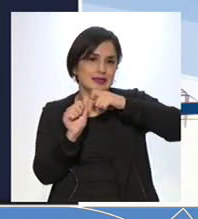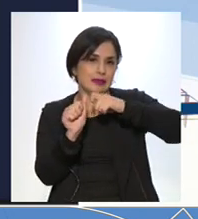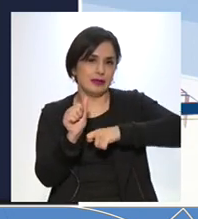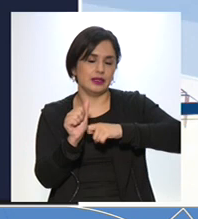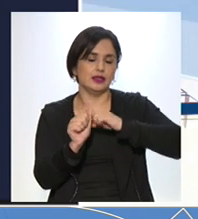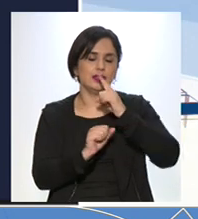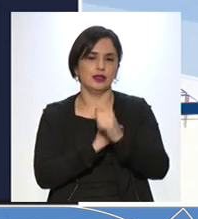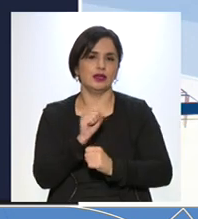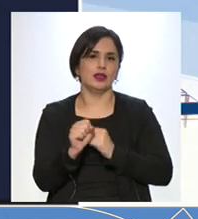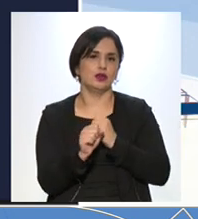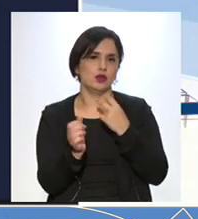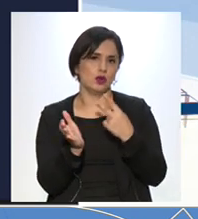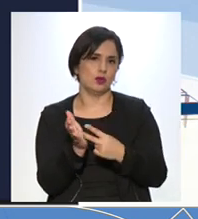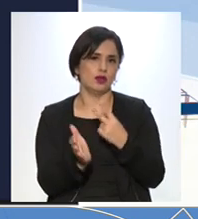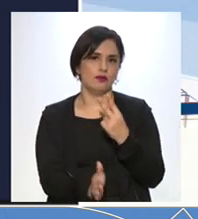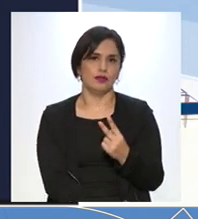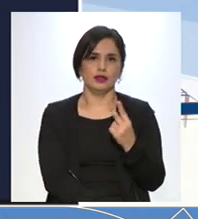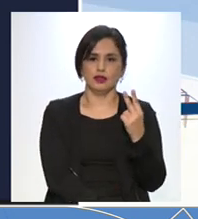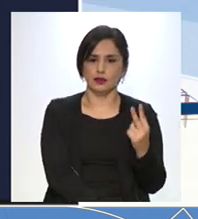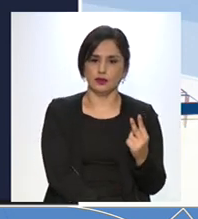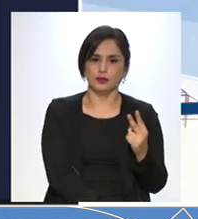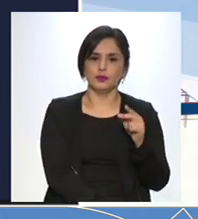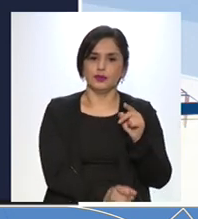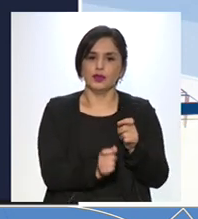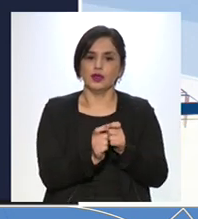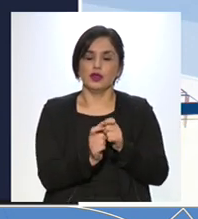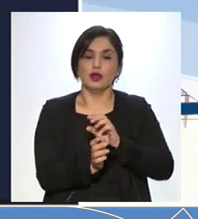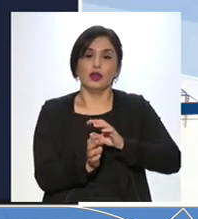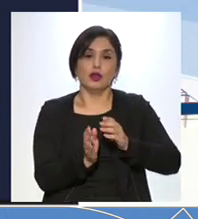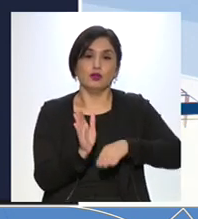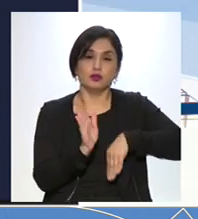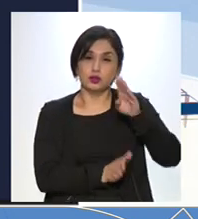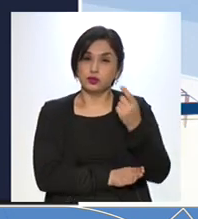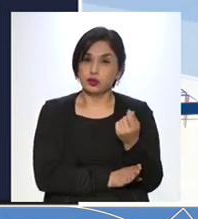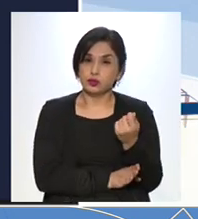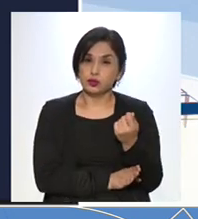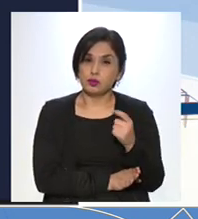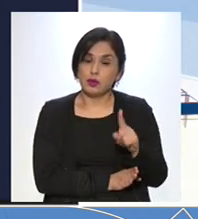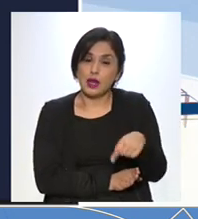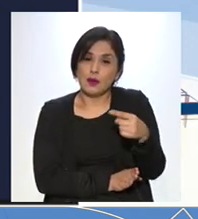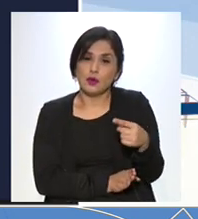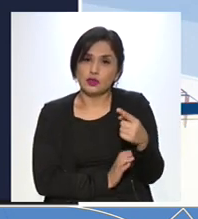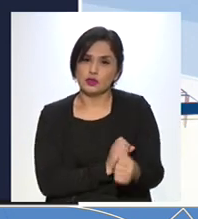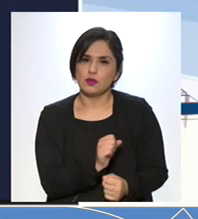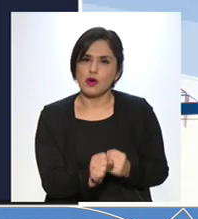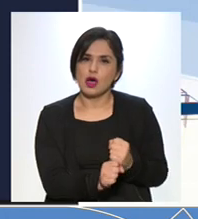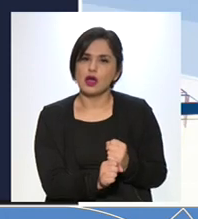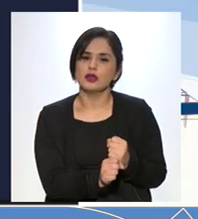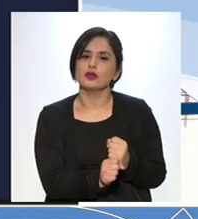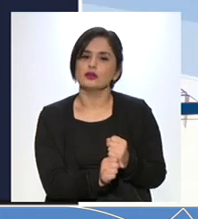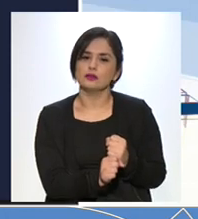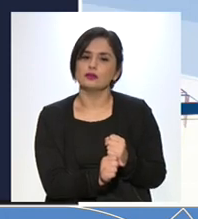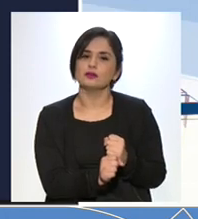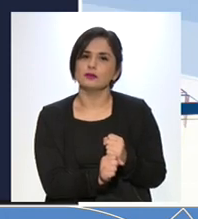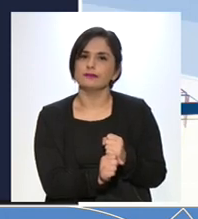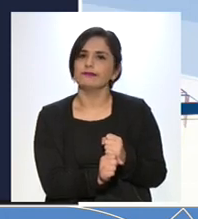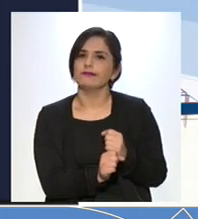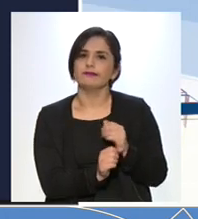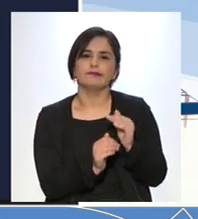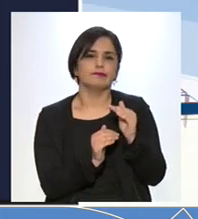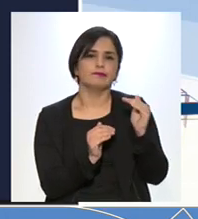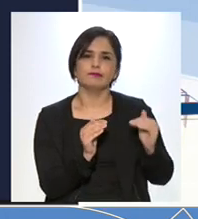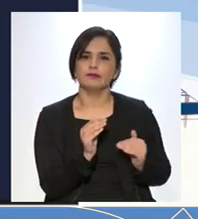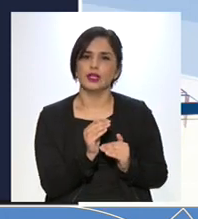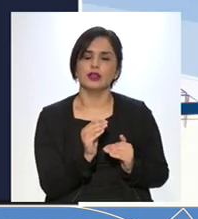por el retiro de las políticas de estímulo fiscal y monetario llevará a la inflación a iniciar su convergencia a la meta el próximo año, para ubicarse en valores por debajo de